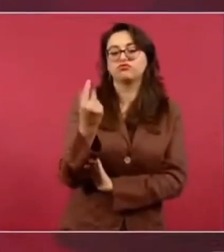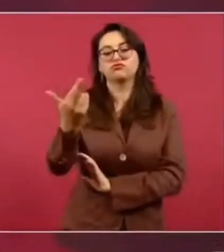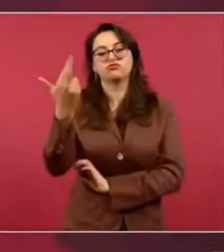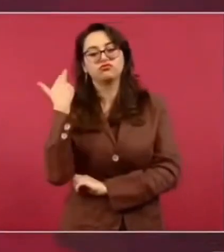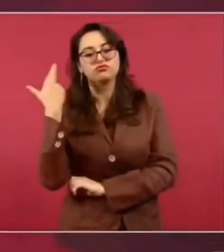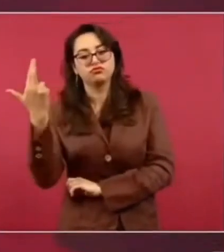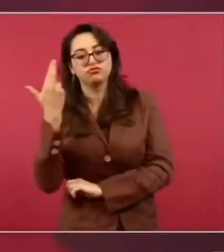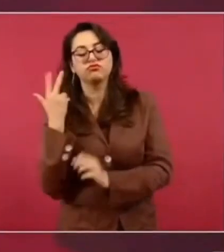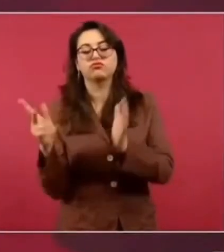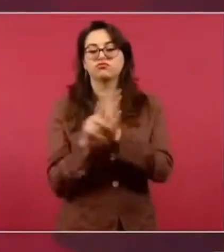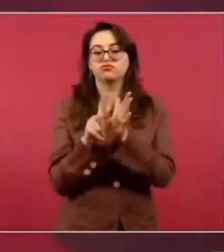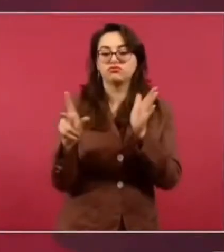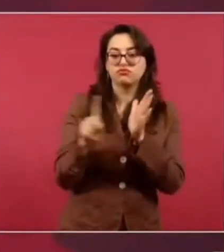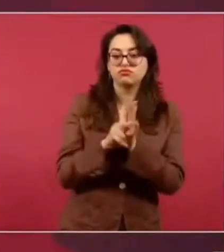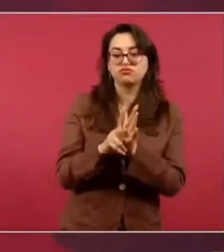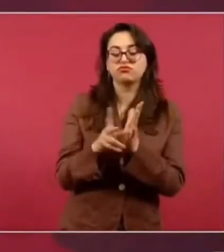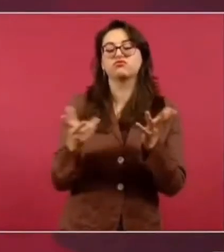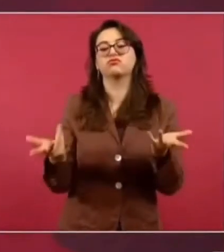No todos, desde luego, ¿no?